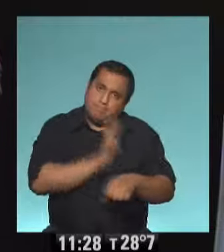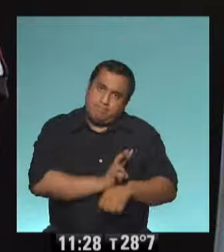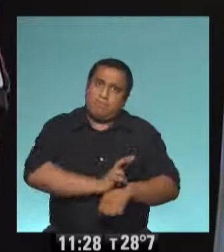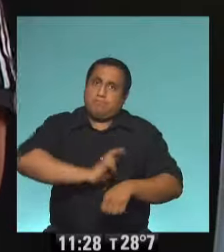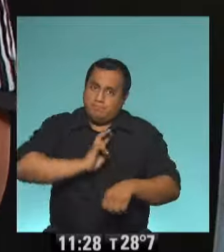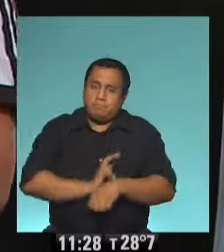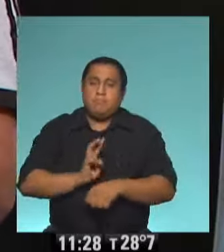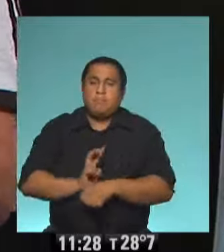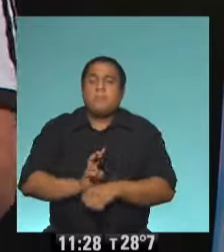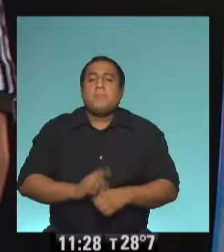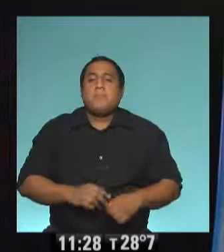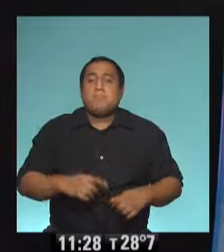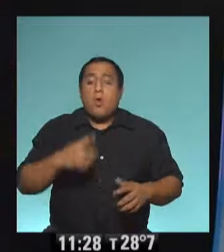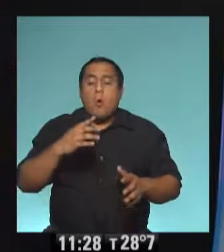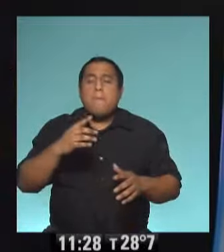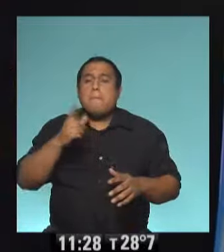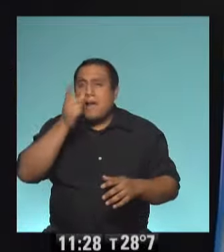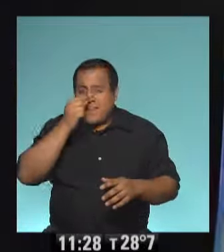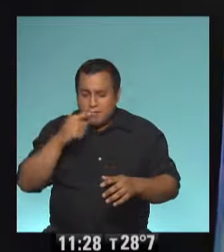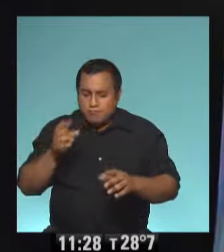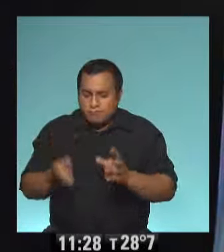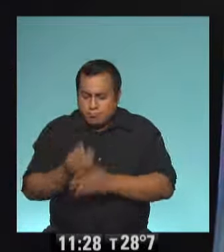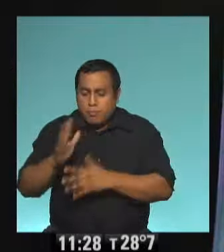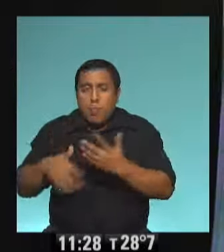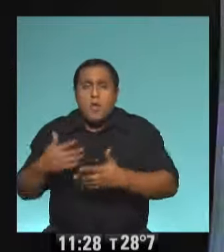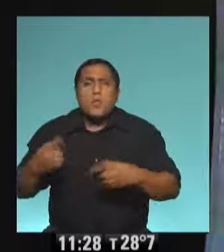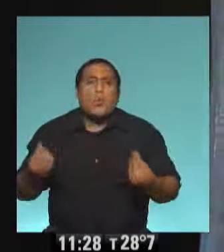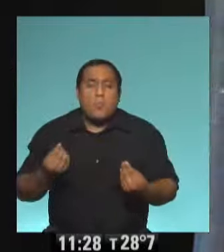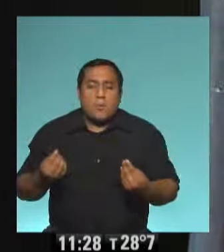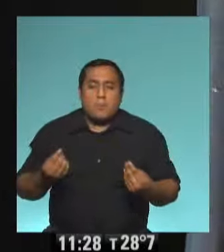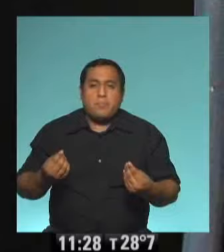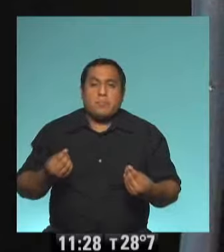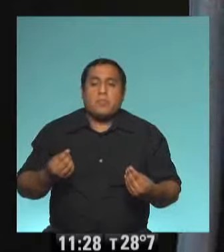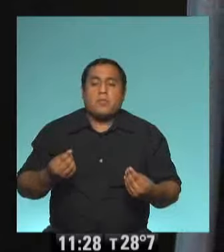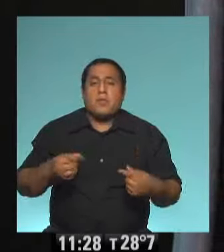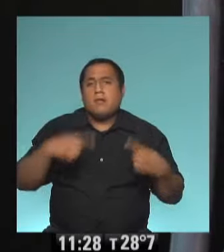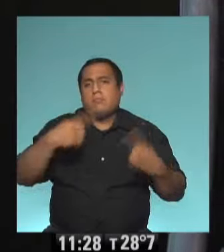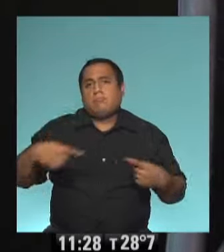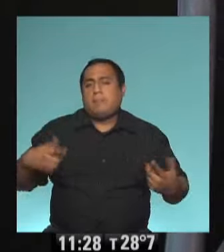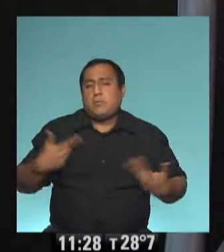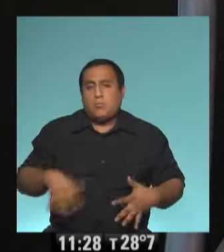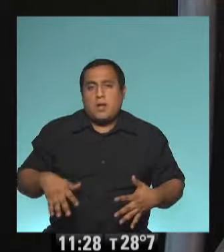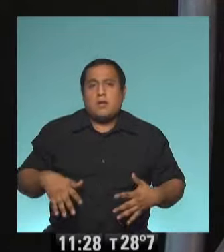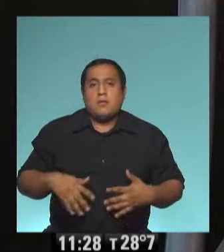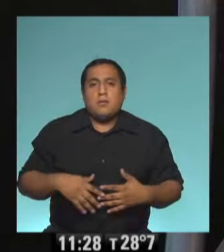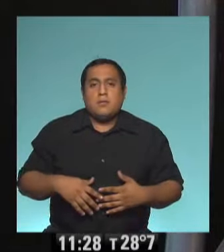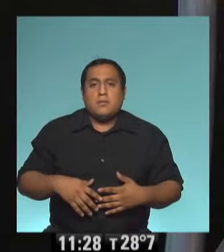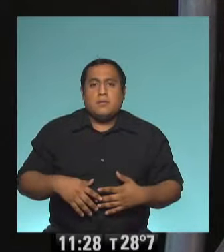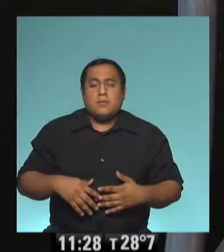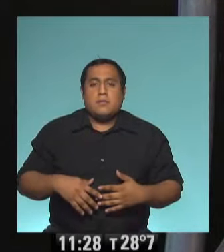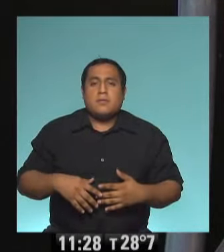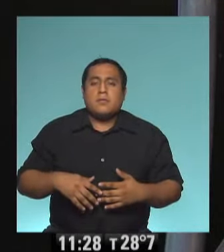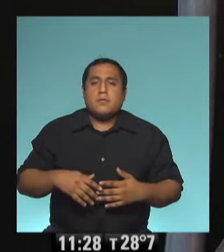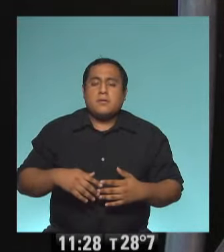habíamos visto que para hacer juguetes de madera, miren lo que tengo acá, se utilizan productos naturales como la cera de abeja,